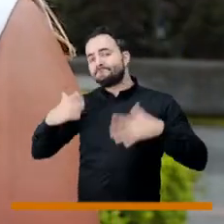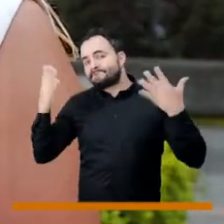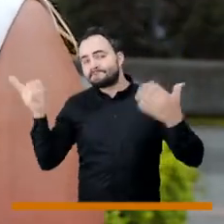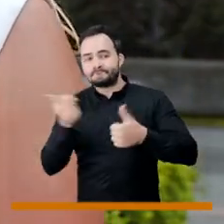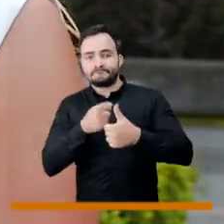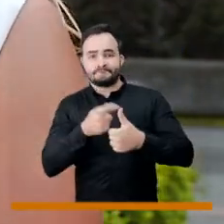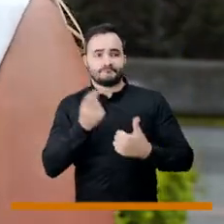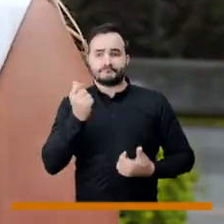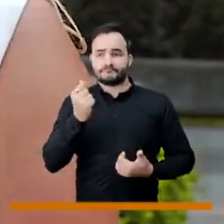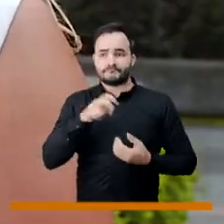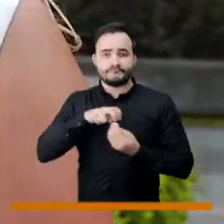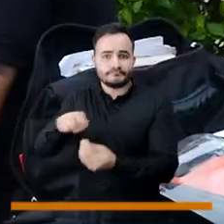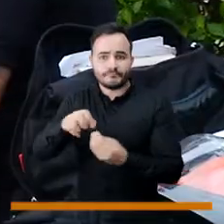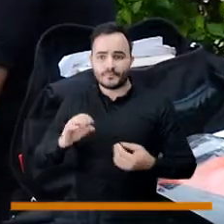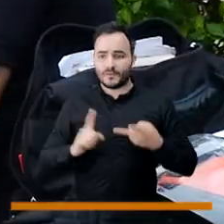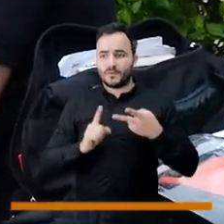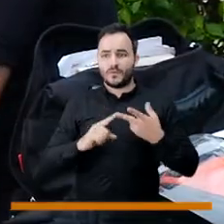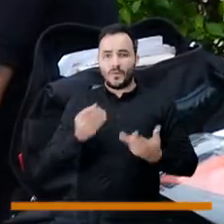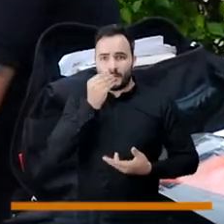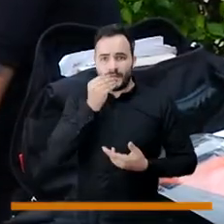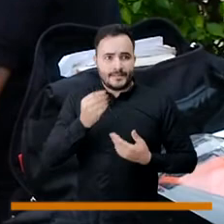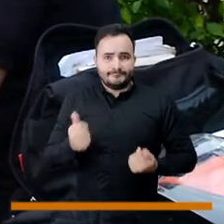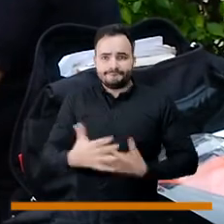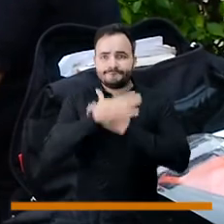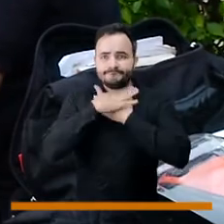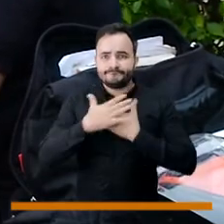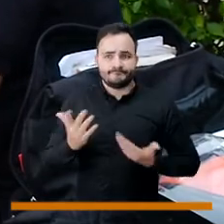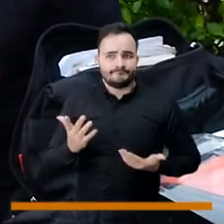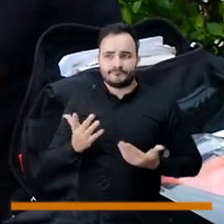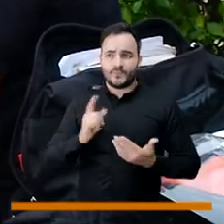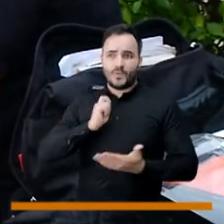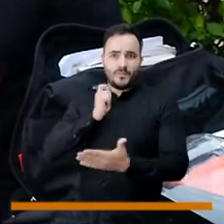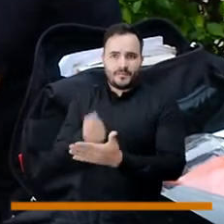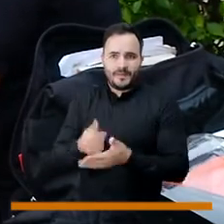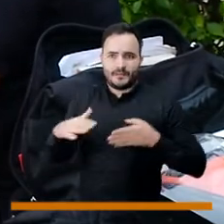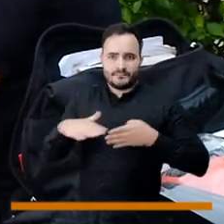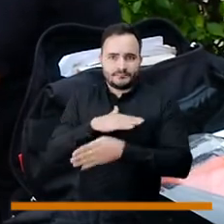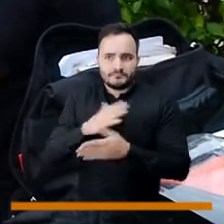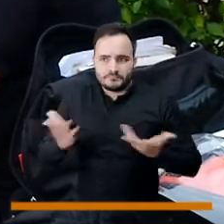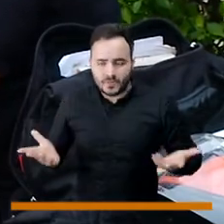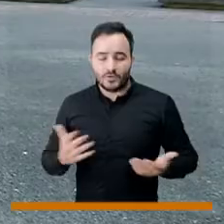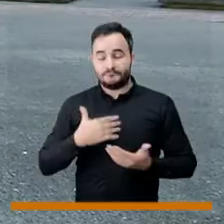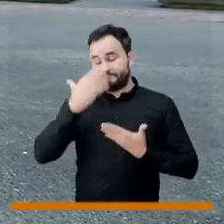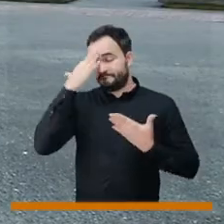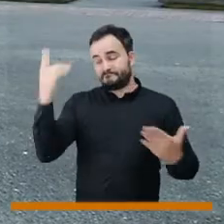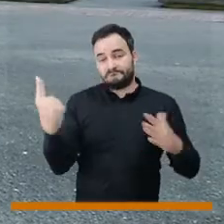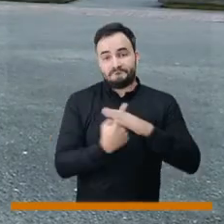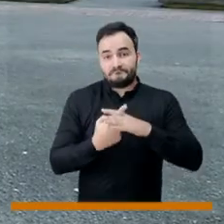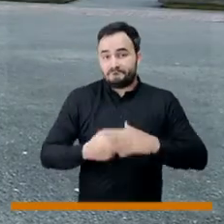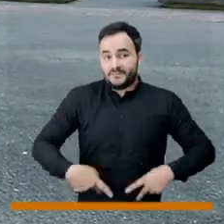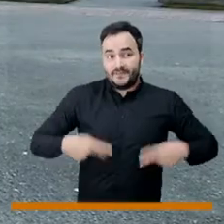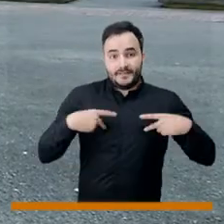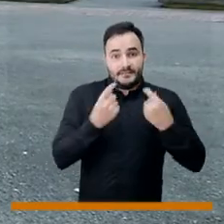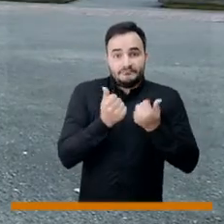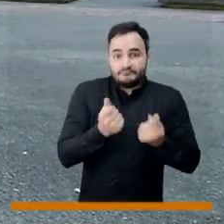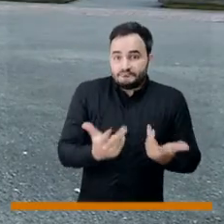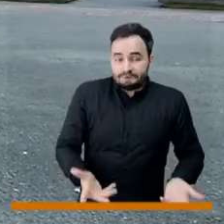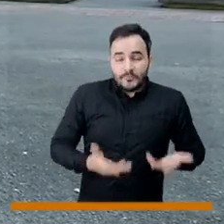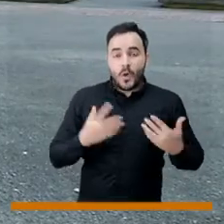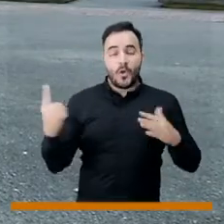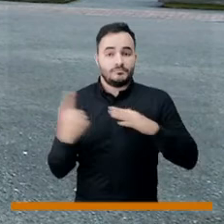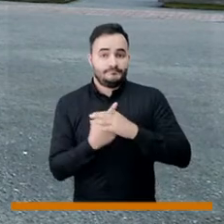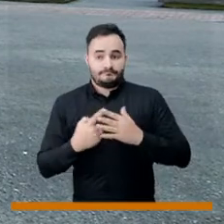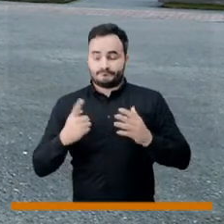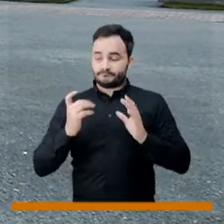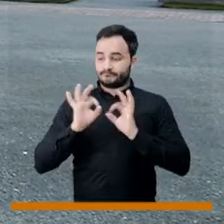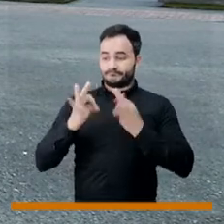comer en una entre clases porque las muchas cuestiones de la vida de sus economías familiares se